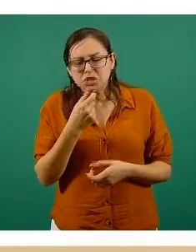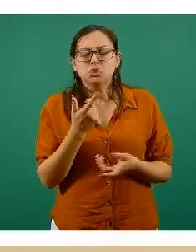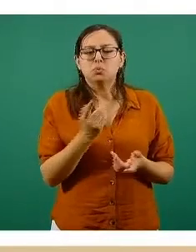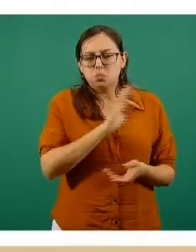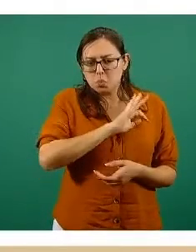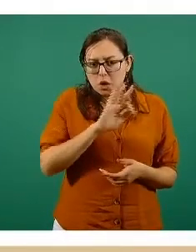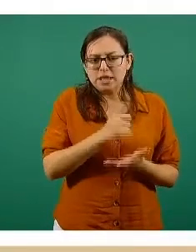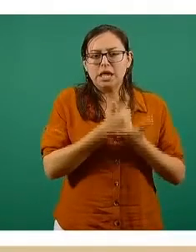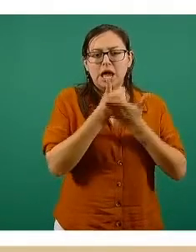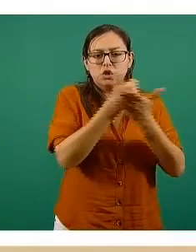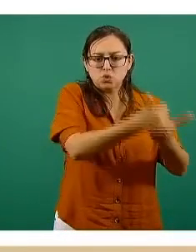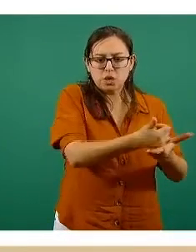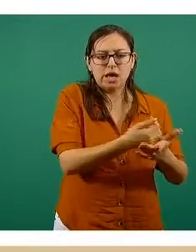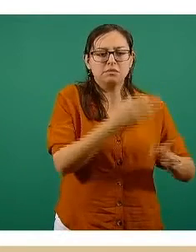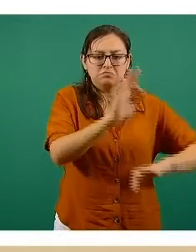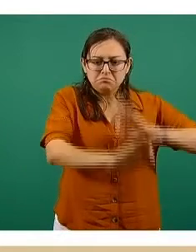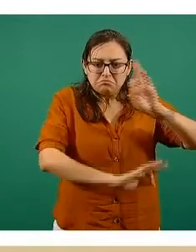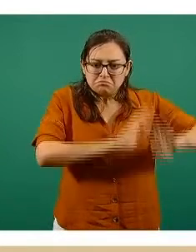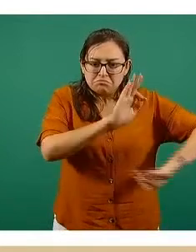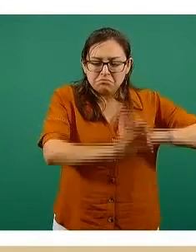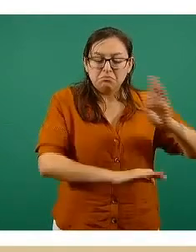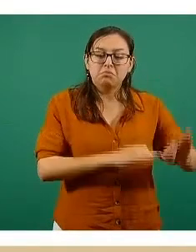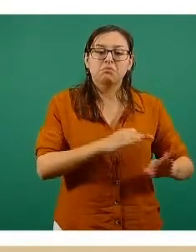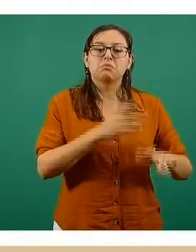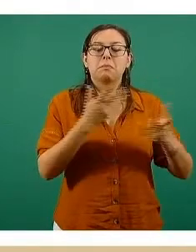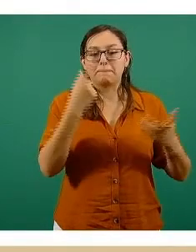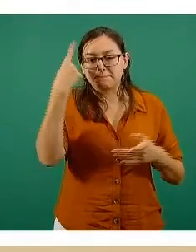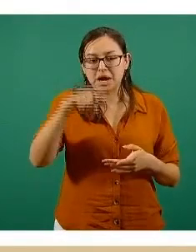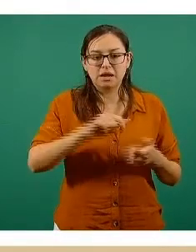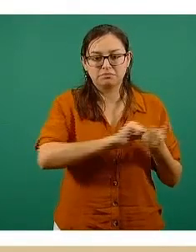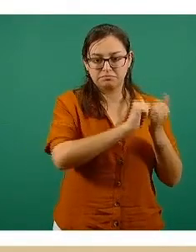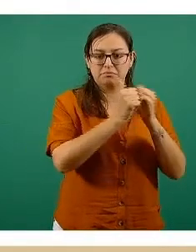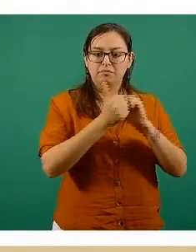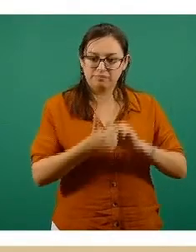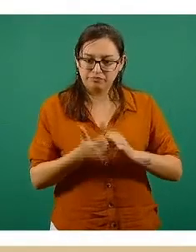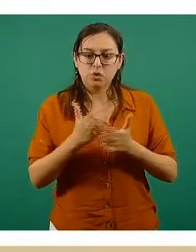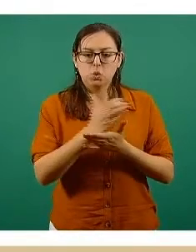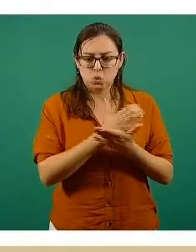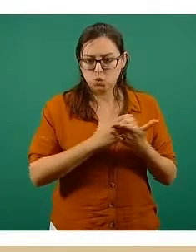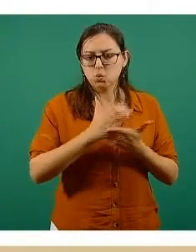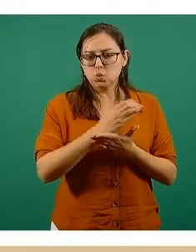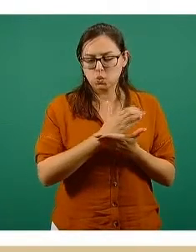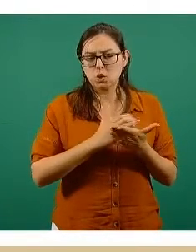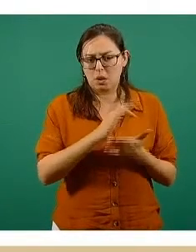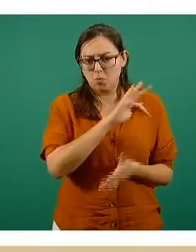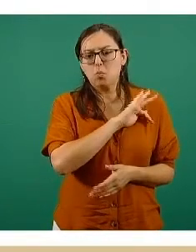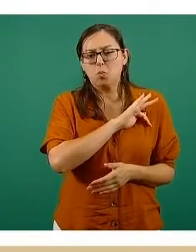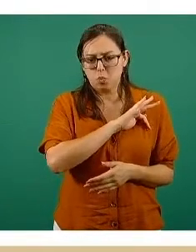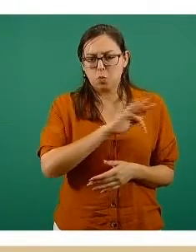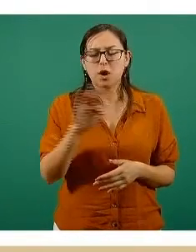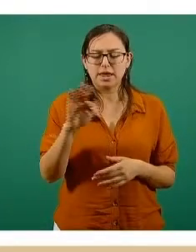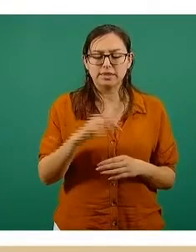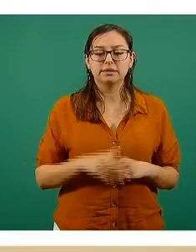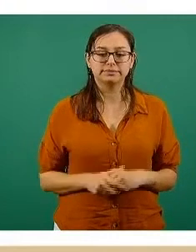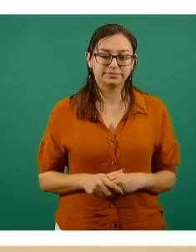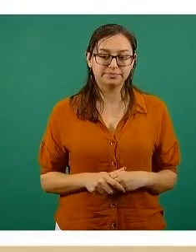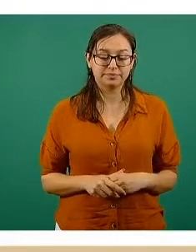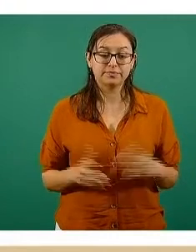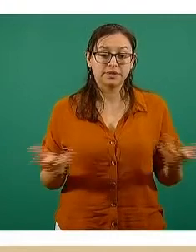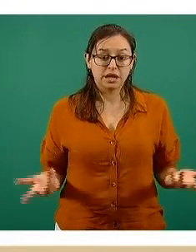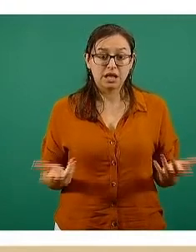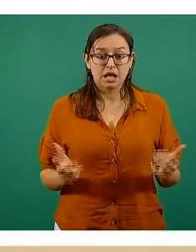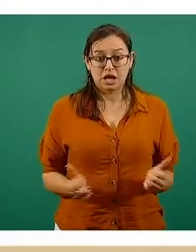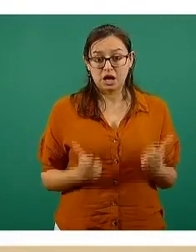que reducen la hospitalización y aumentan o incrementan la posibilidad de recuperación. Pero 8